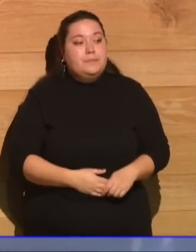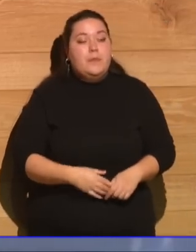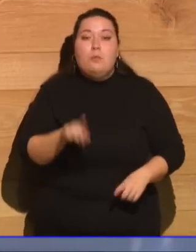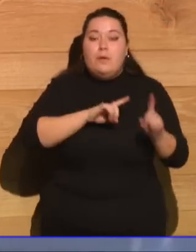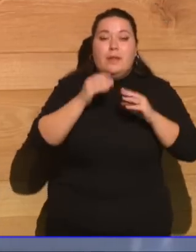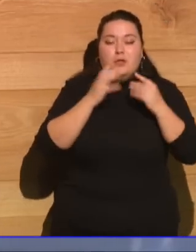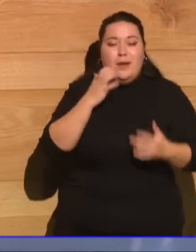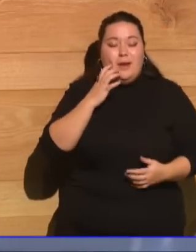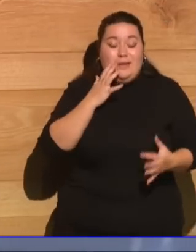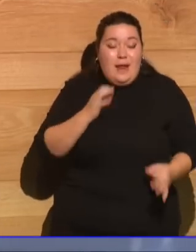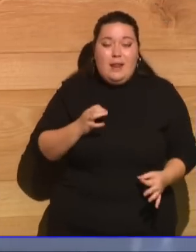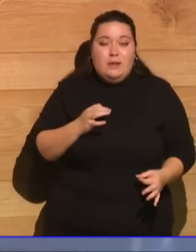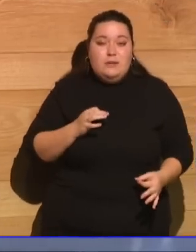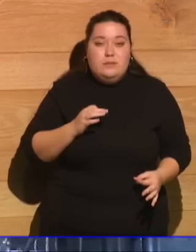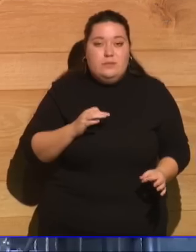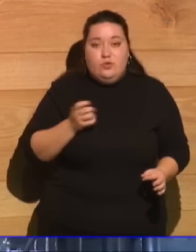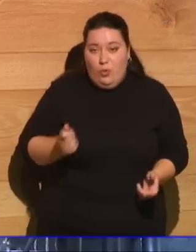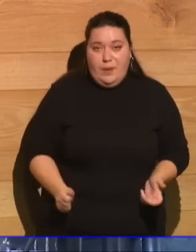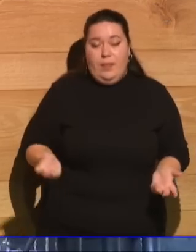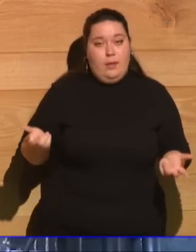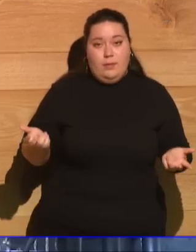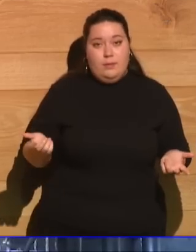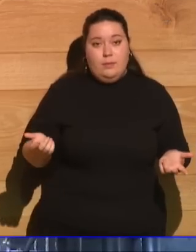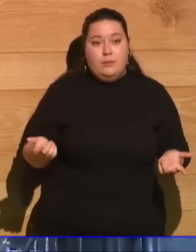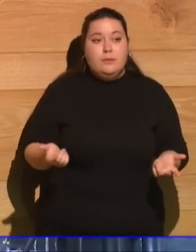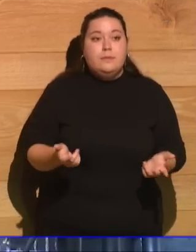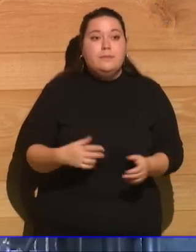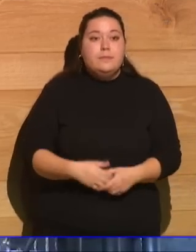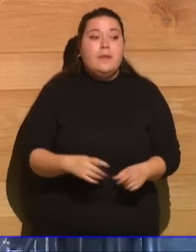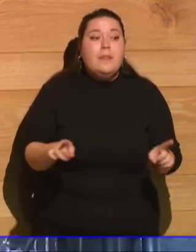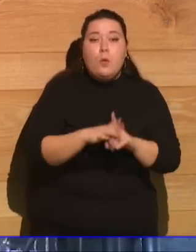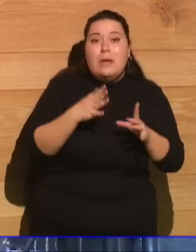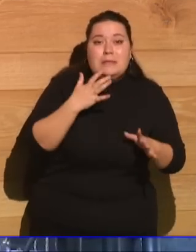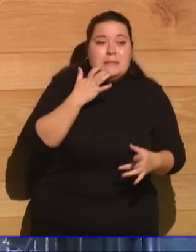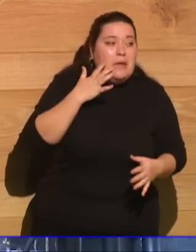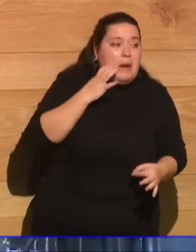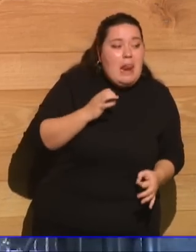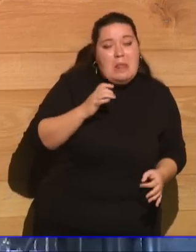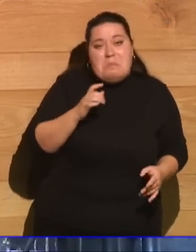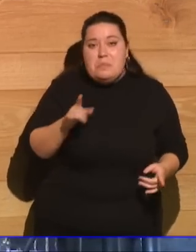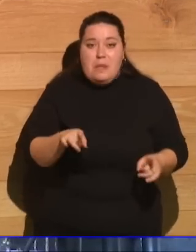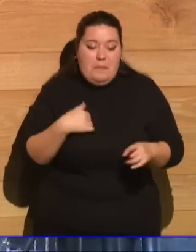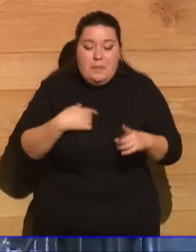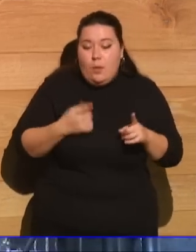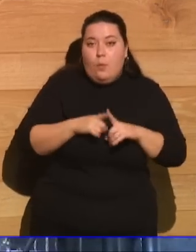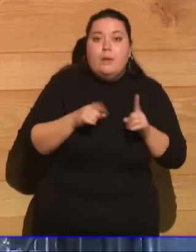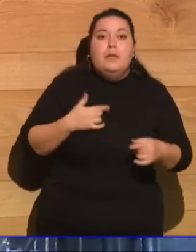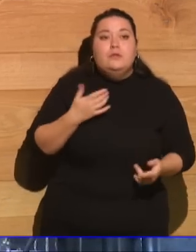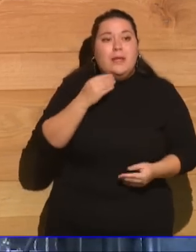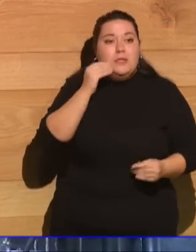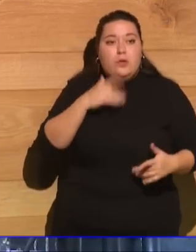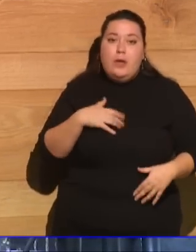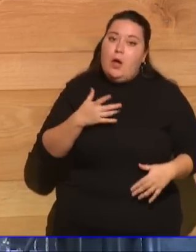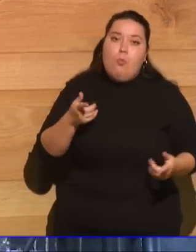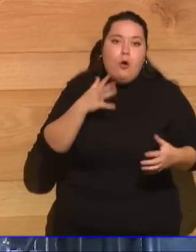reales es que son una mierda. O sea, es Es imposible. que me da igual que sea basado en hechos reales o no me interesa. Bueno, nada. pero esta película se vendió mucho como que esto era una Claro. historia real